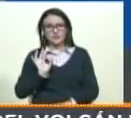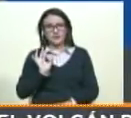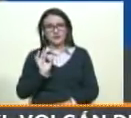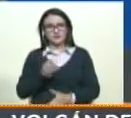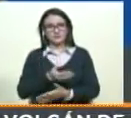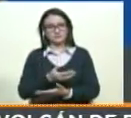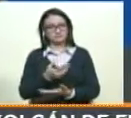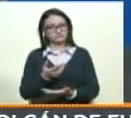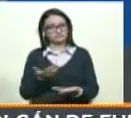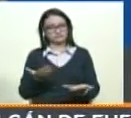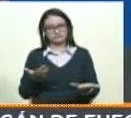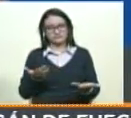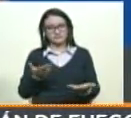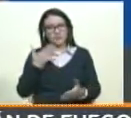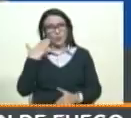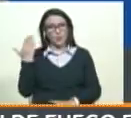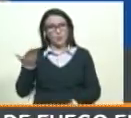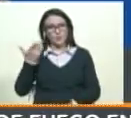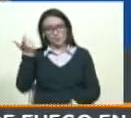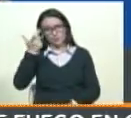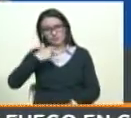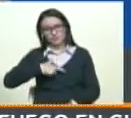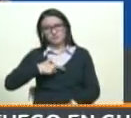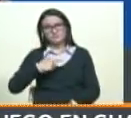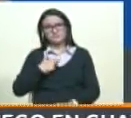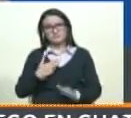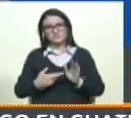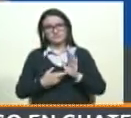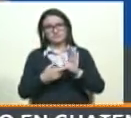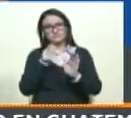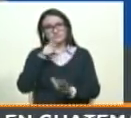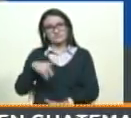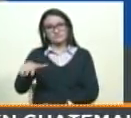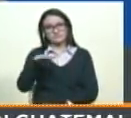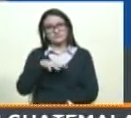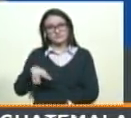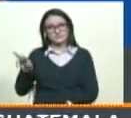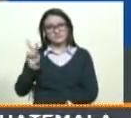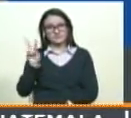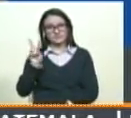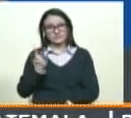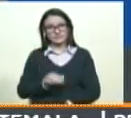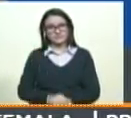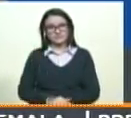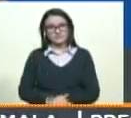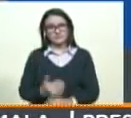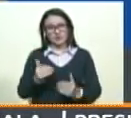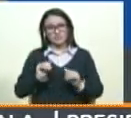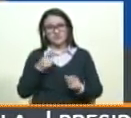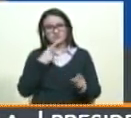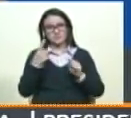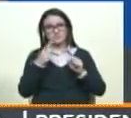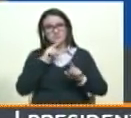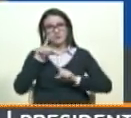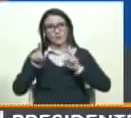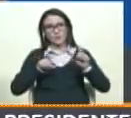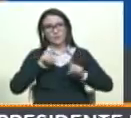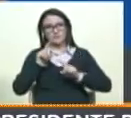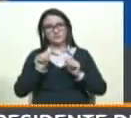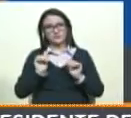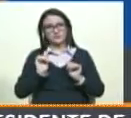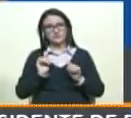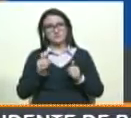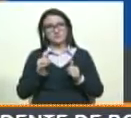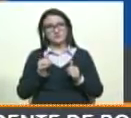todo punto de vista y muy orgullosos de poder representar al pueblo de Venezuela. Vamos a dar inicio al ciclo de preguntas. Comenzamos